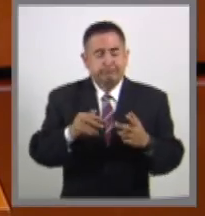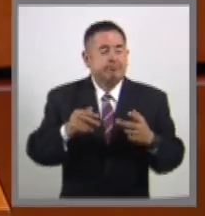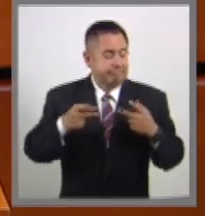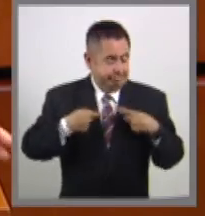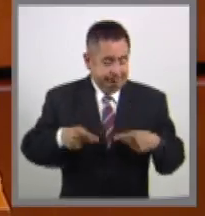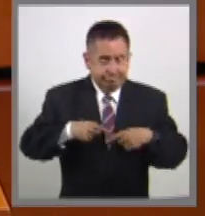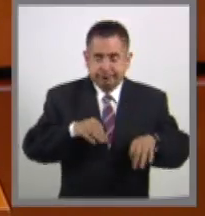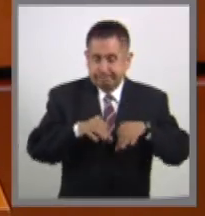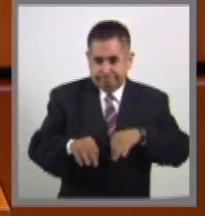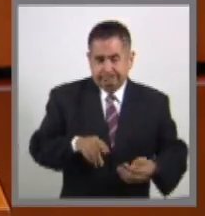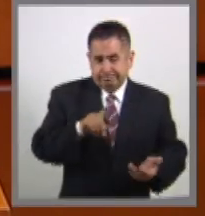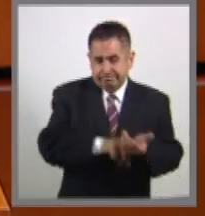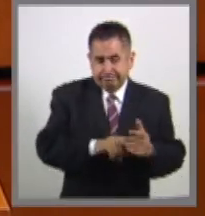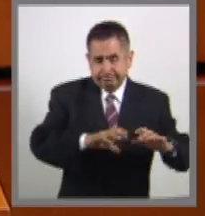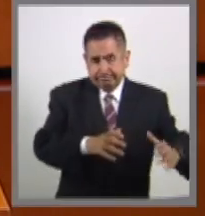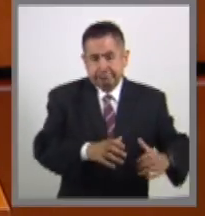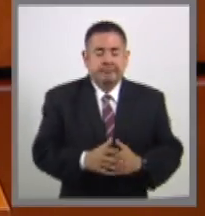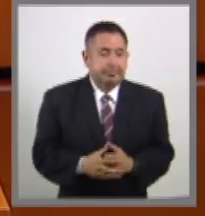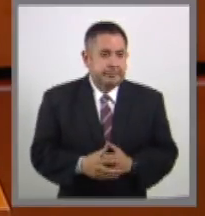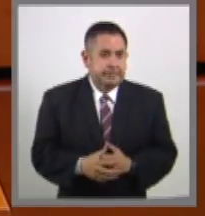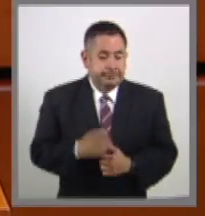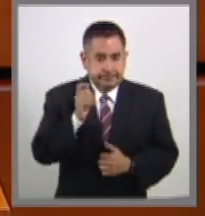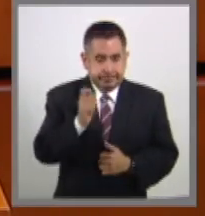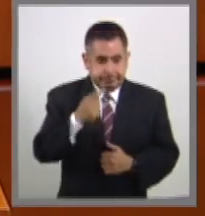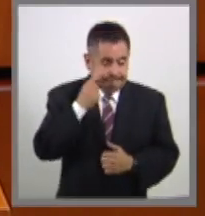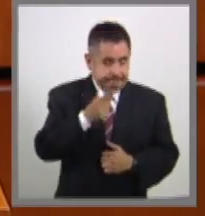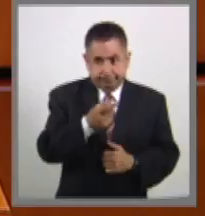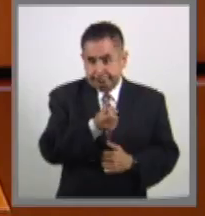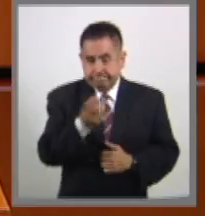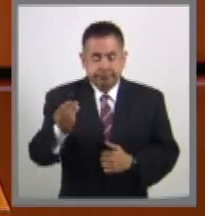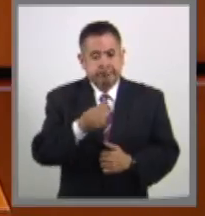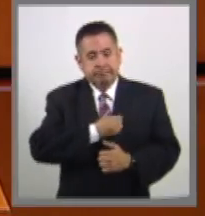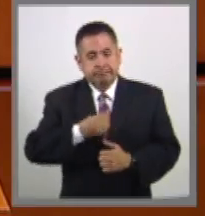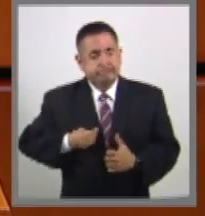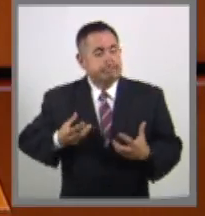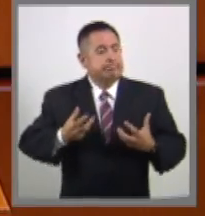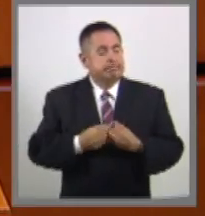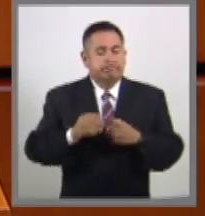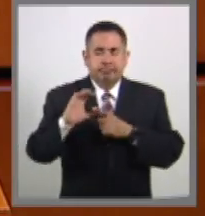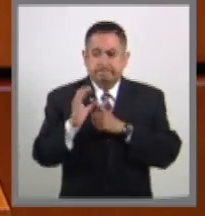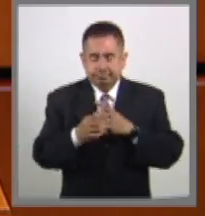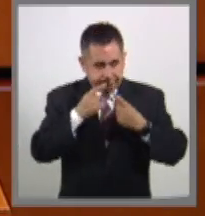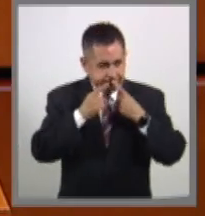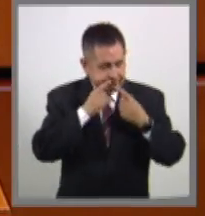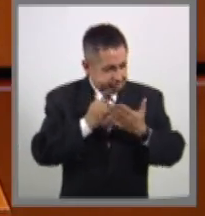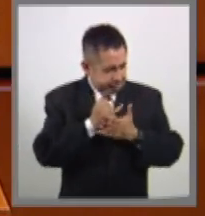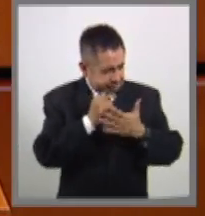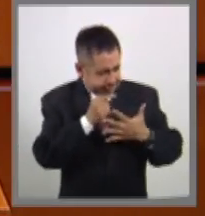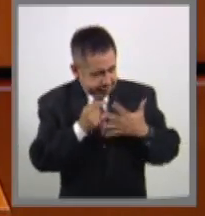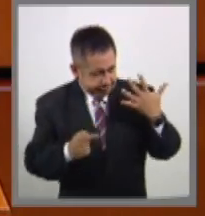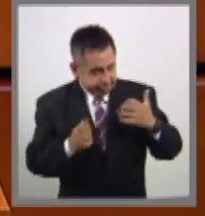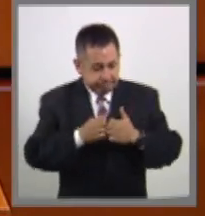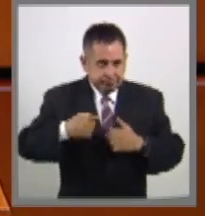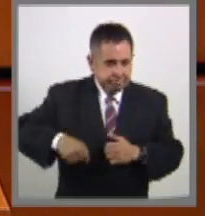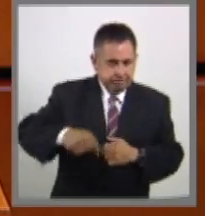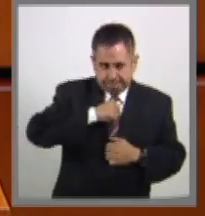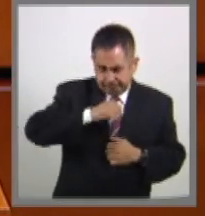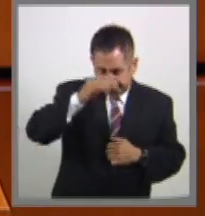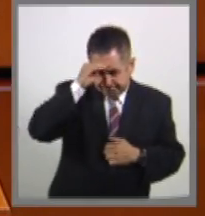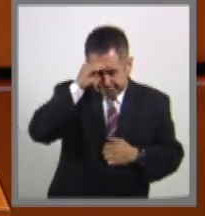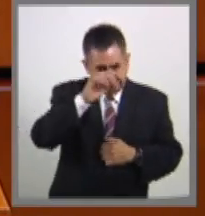en atención a lo anterior los integrantes de las comisiones dictaminadoras coincidimos en la